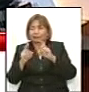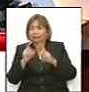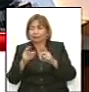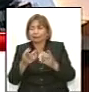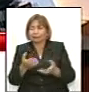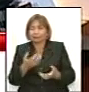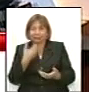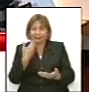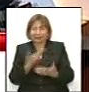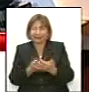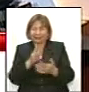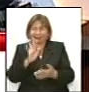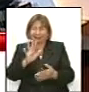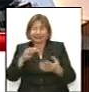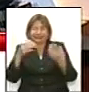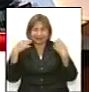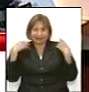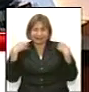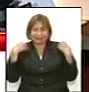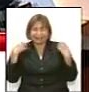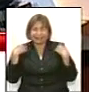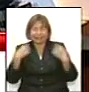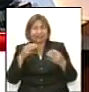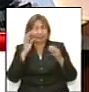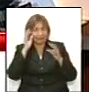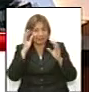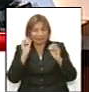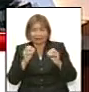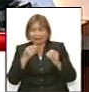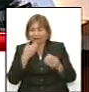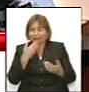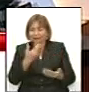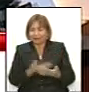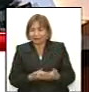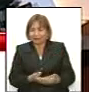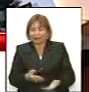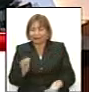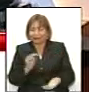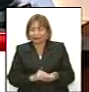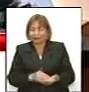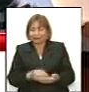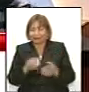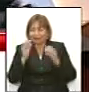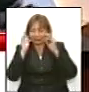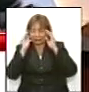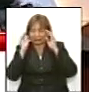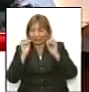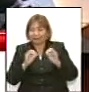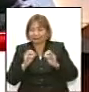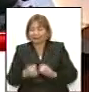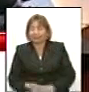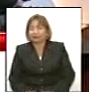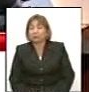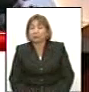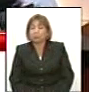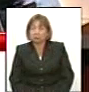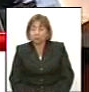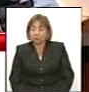se haga llegar a nuestro despacho de manera oportuna. Muchísimas gracias nuevamente por la oportunidad.